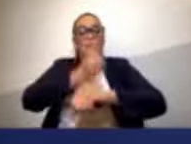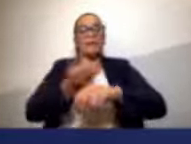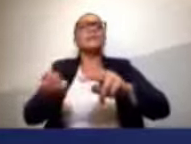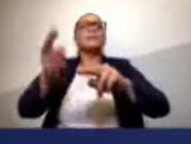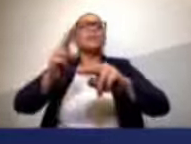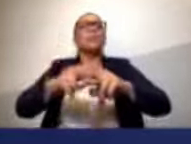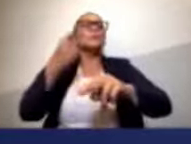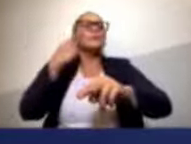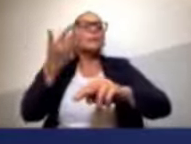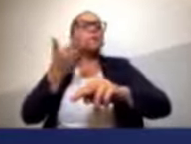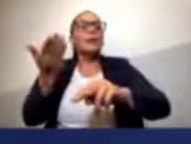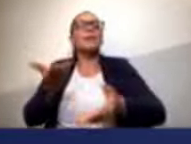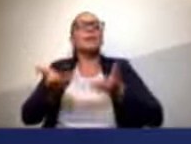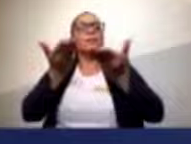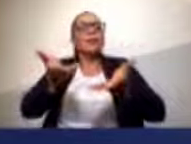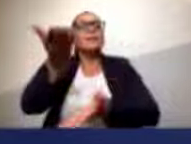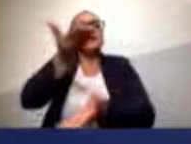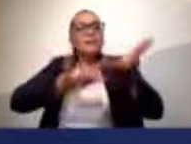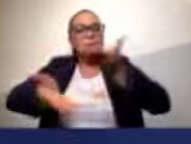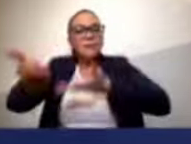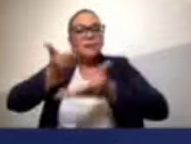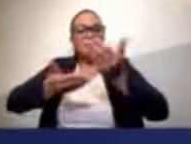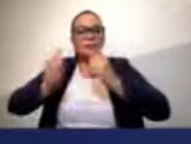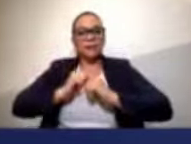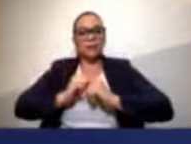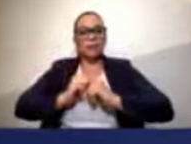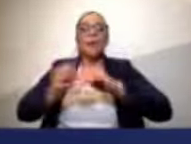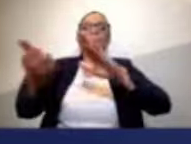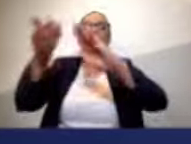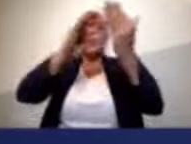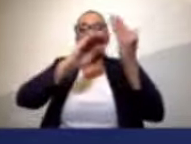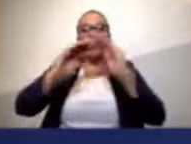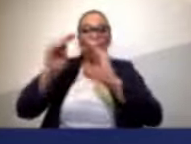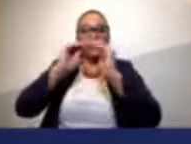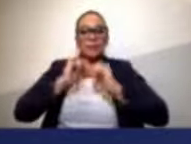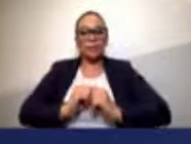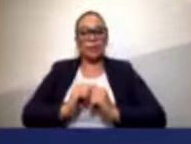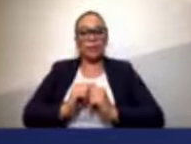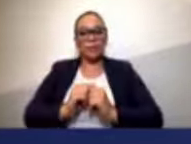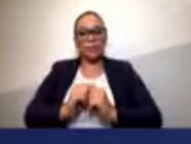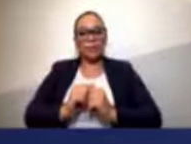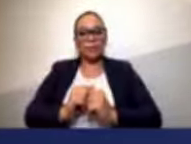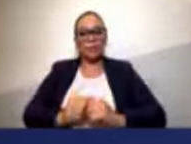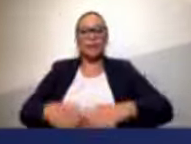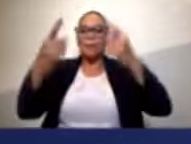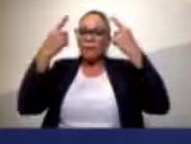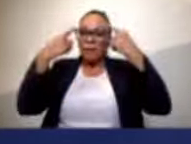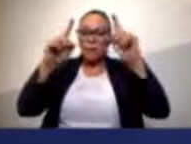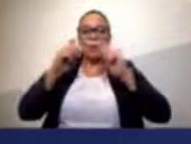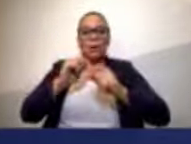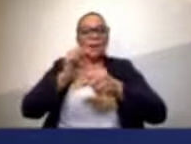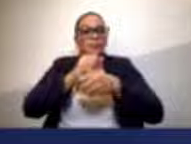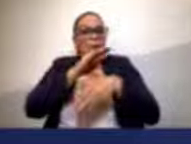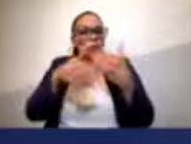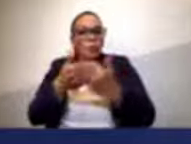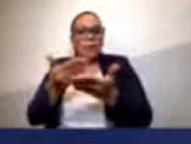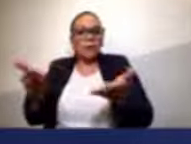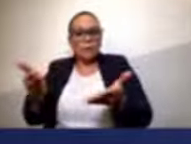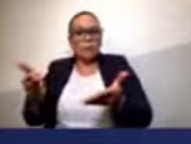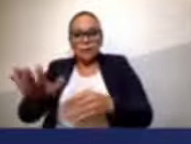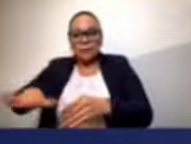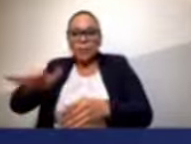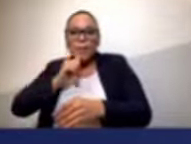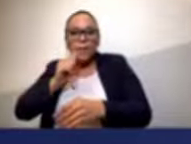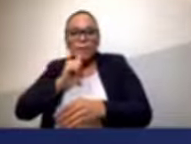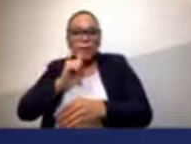para dar servicios a la población, para hacer las cosas que el sector privado por sí mismo